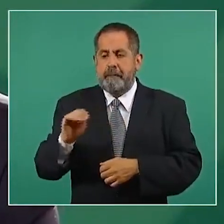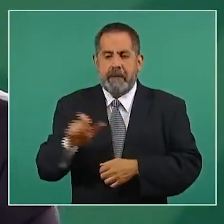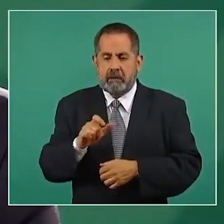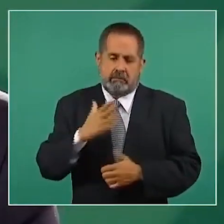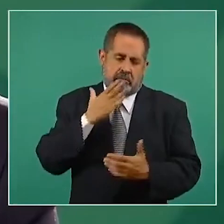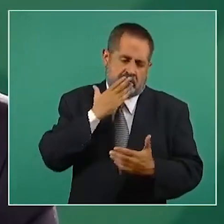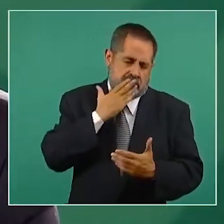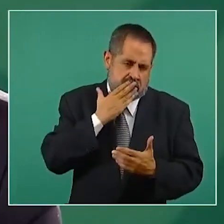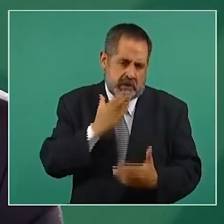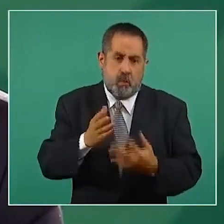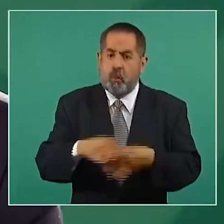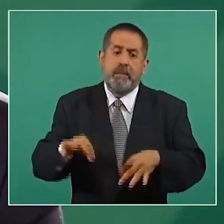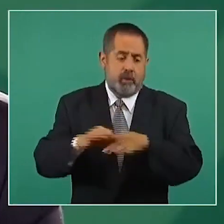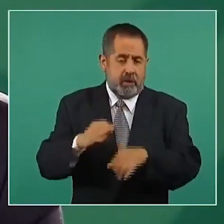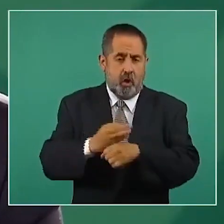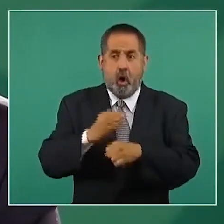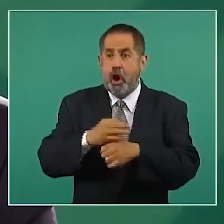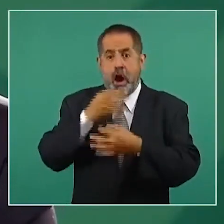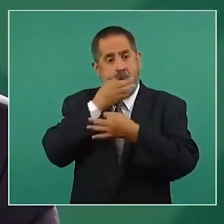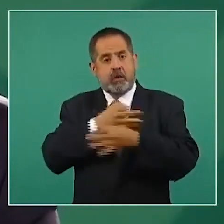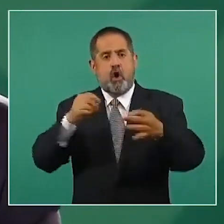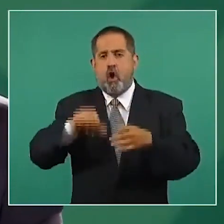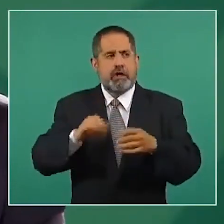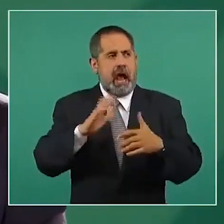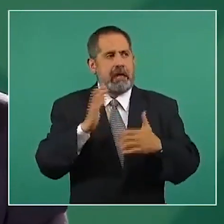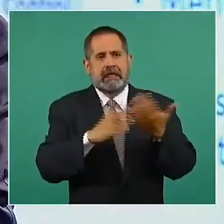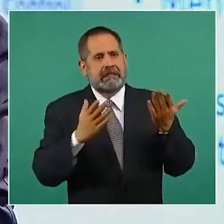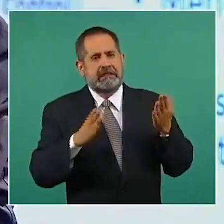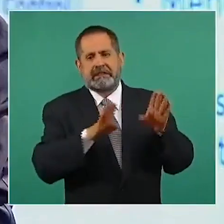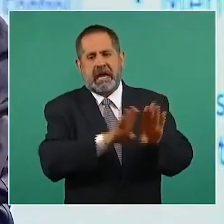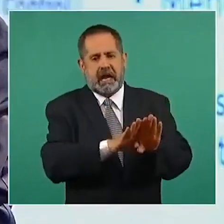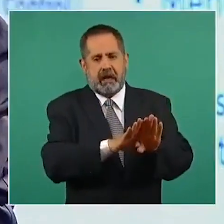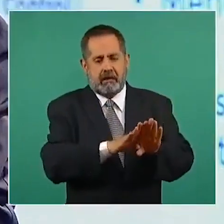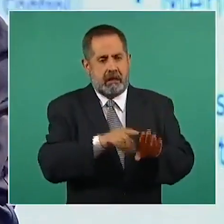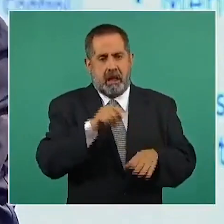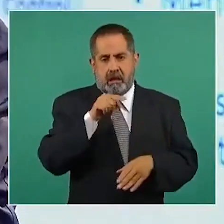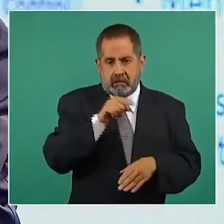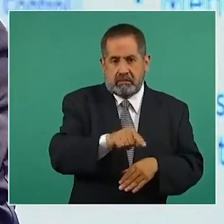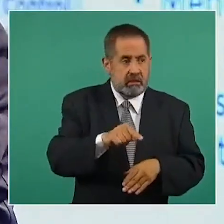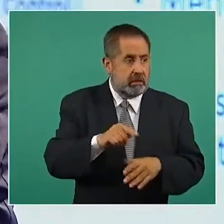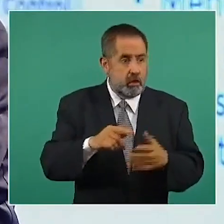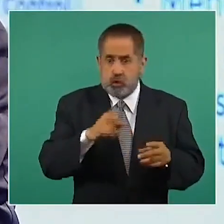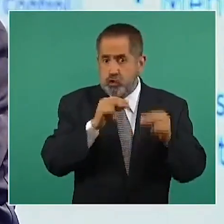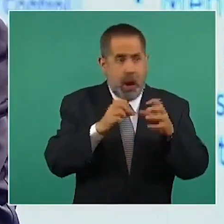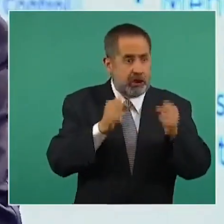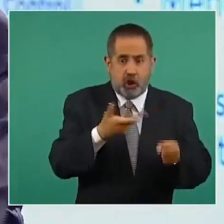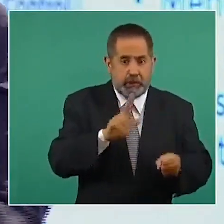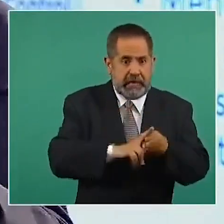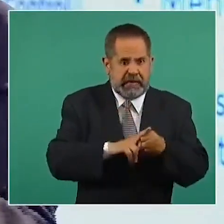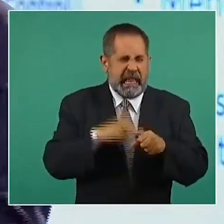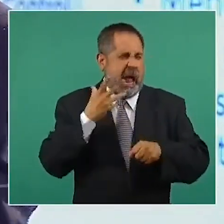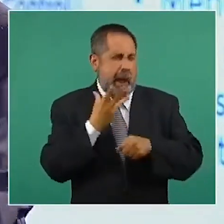experiencia muy importante que hoy mismo fue anunciado también su cierre, una entidad clínica formada de la nada